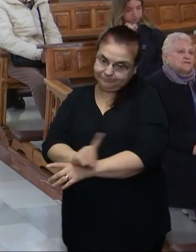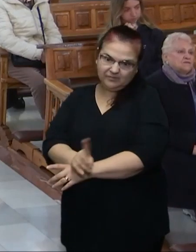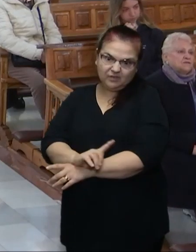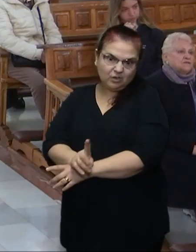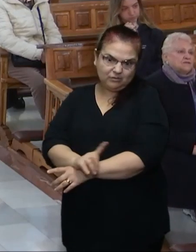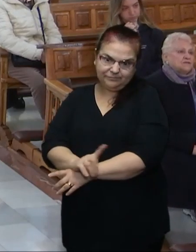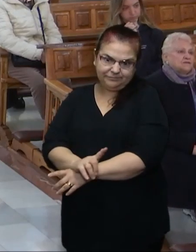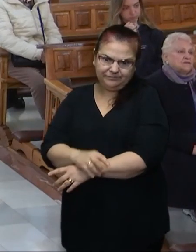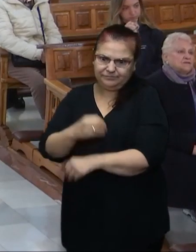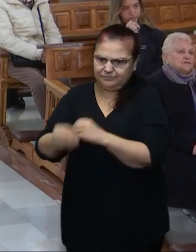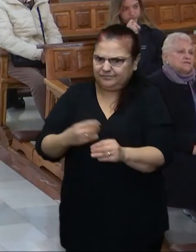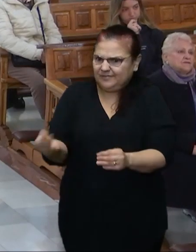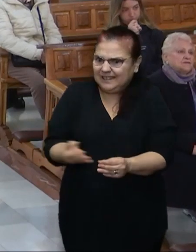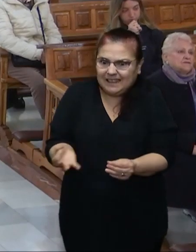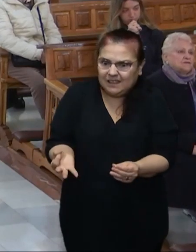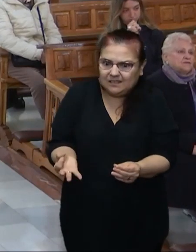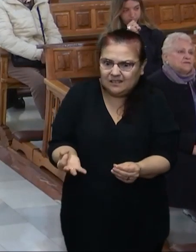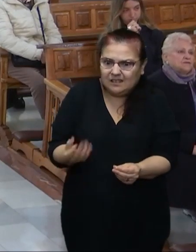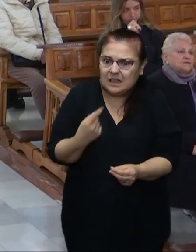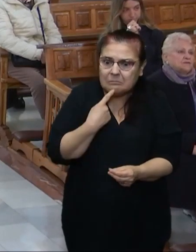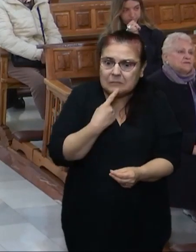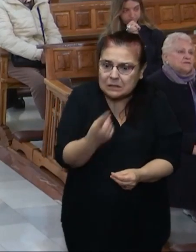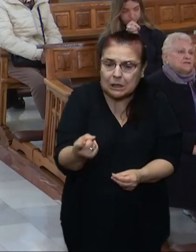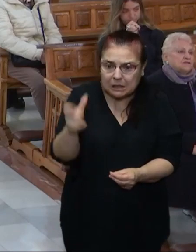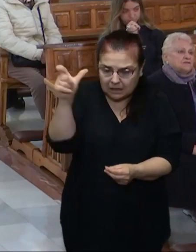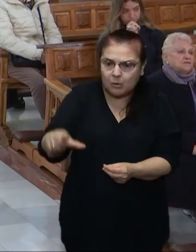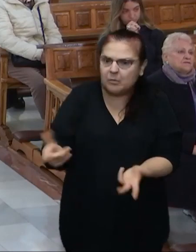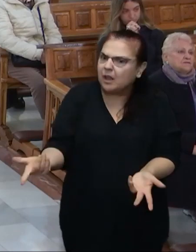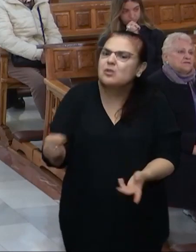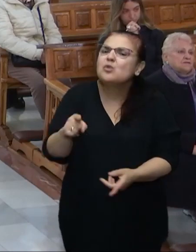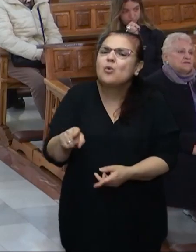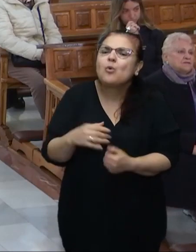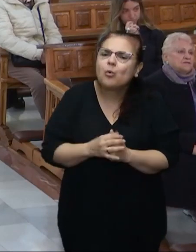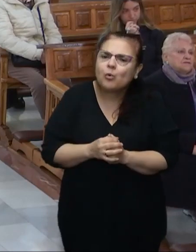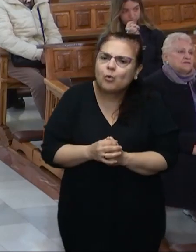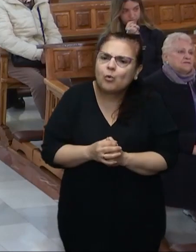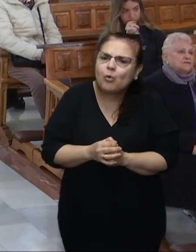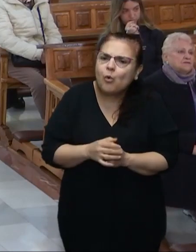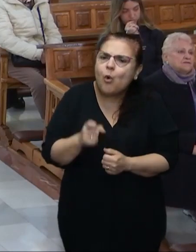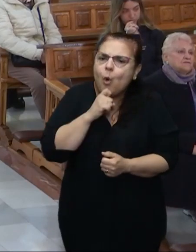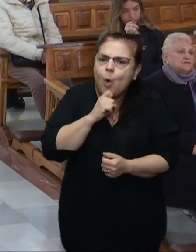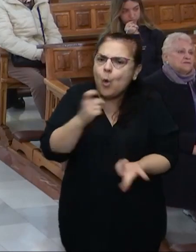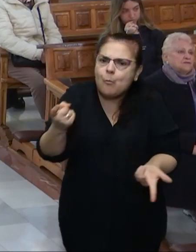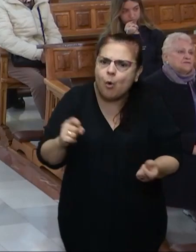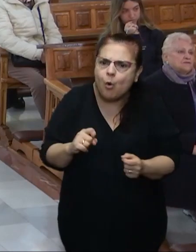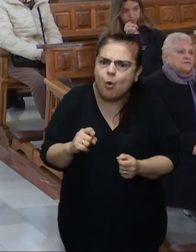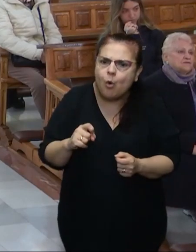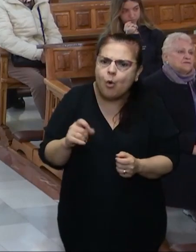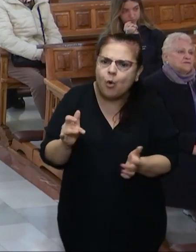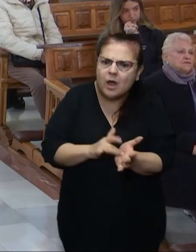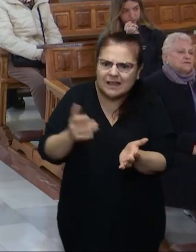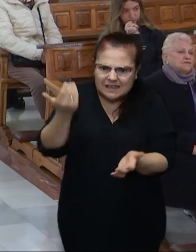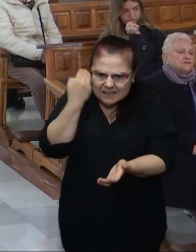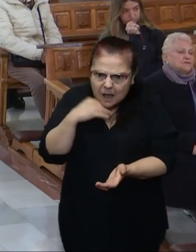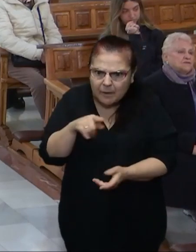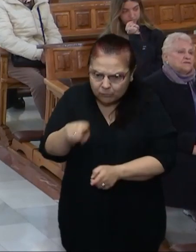no, ¿qué es lo que le dicen al hombre este? ¿Cómo en sábado llevas una